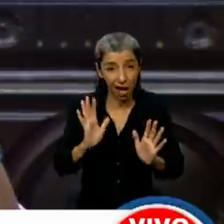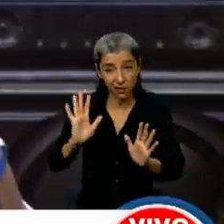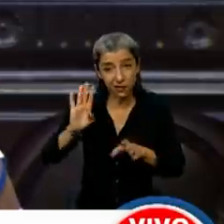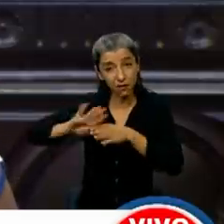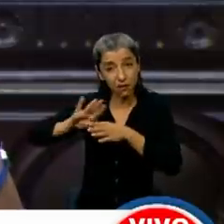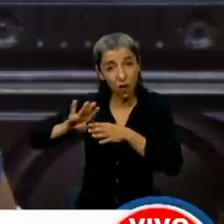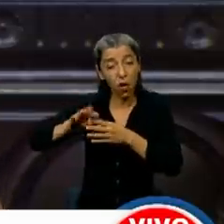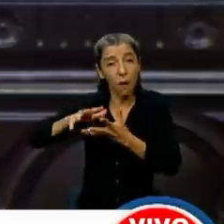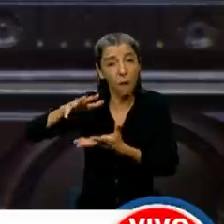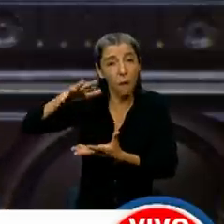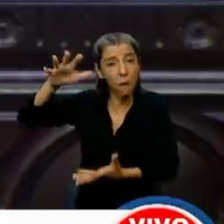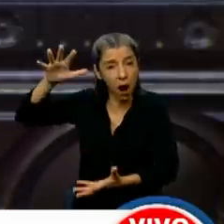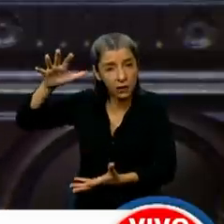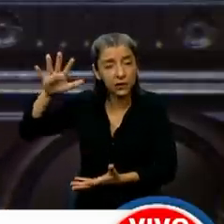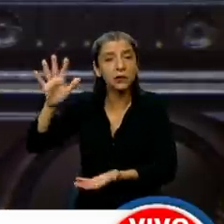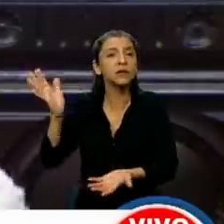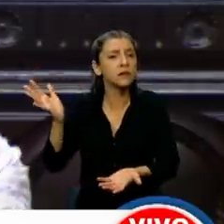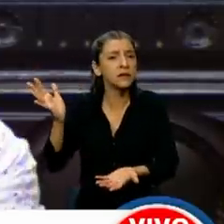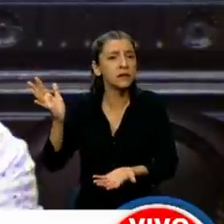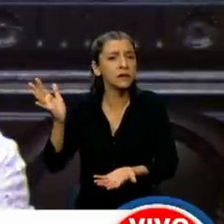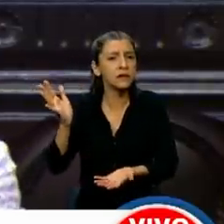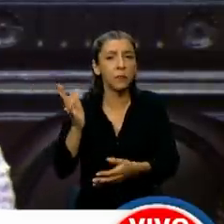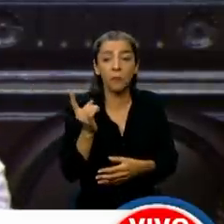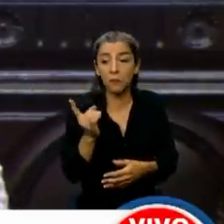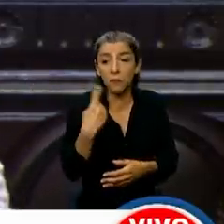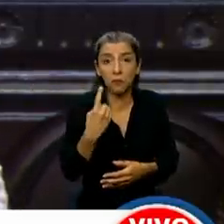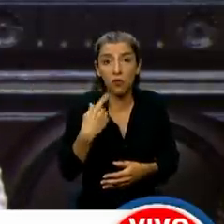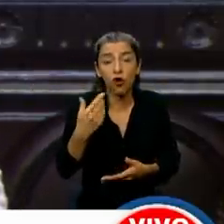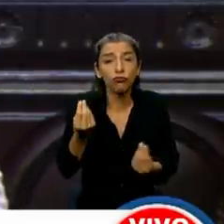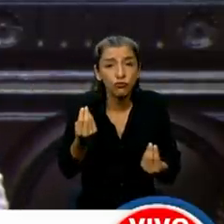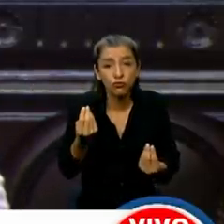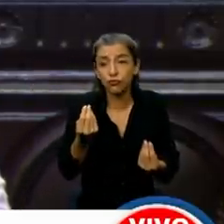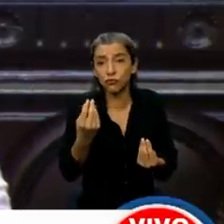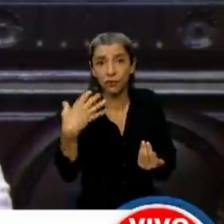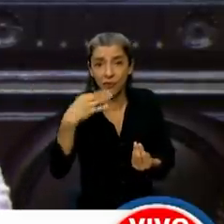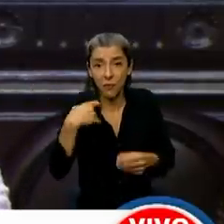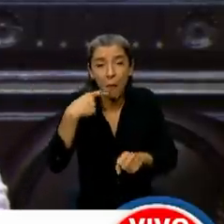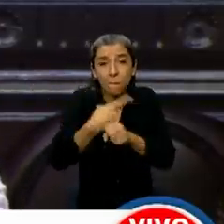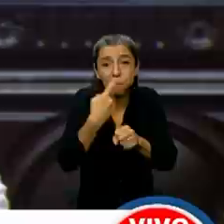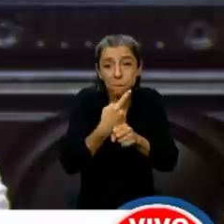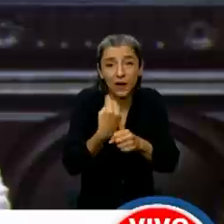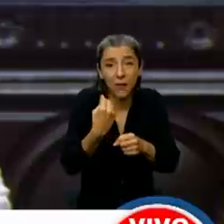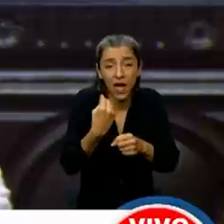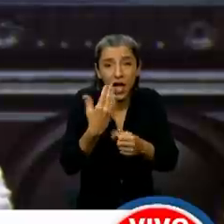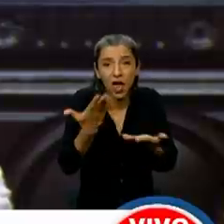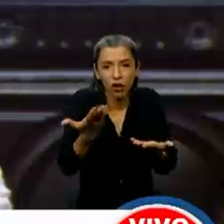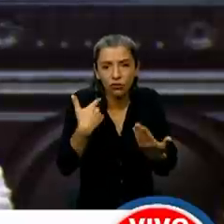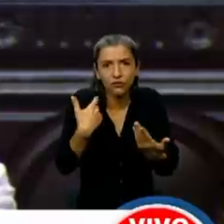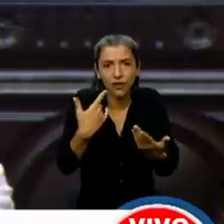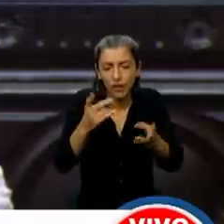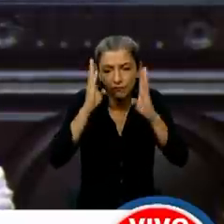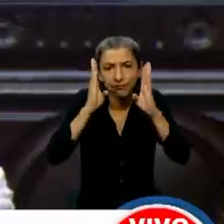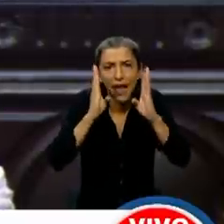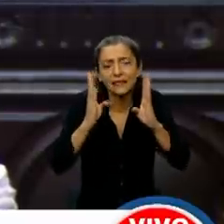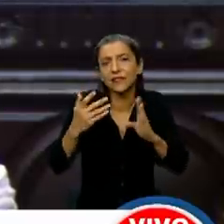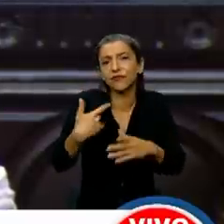el futuro de los argentinos de argentina sin poner un solo peso para aumentar la capacidad instalada de los mendocinos y